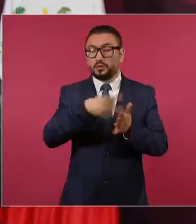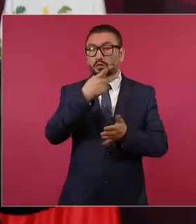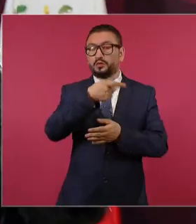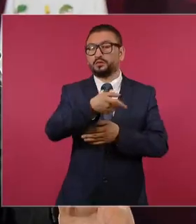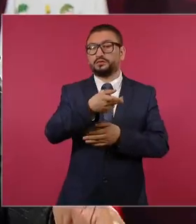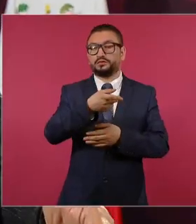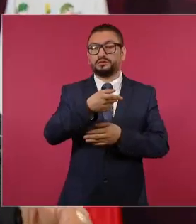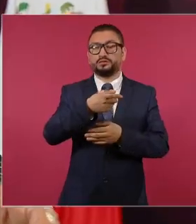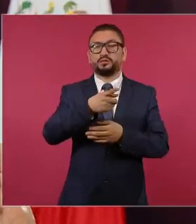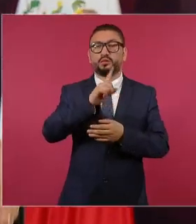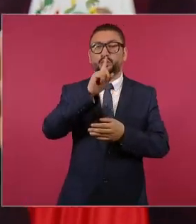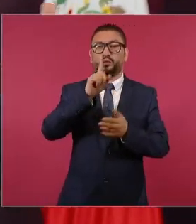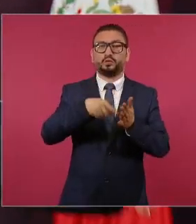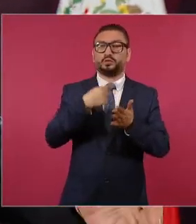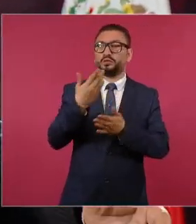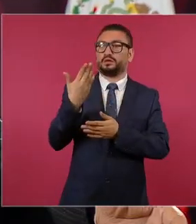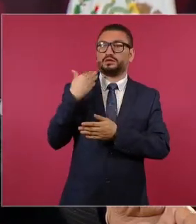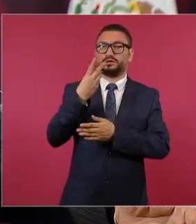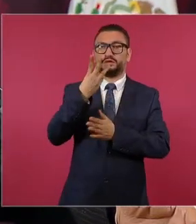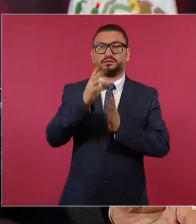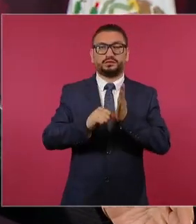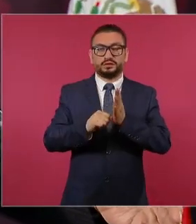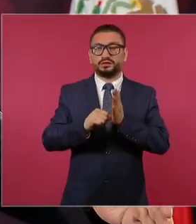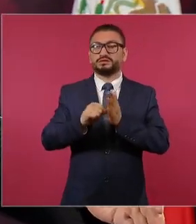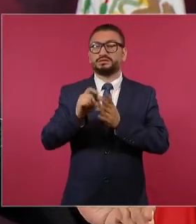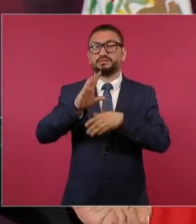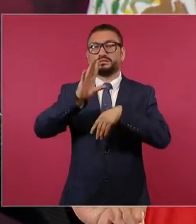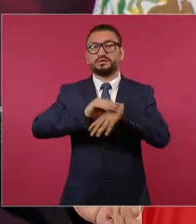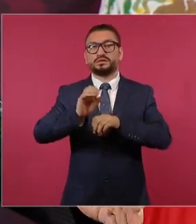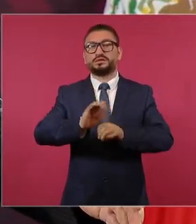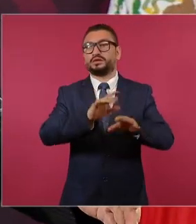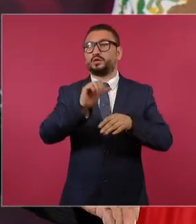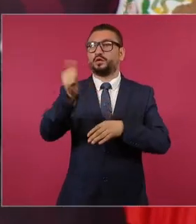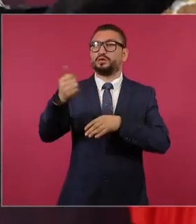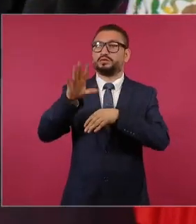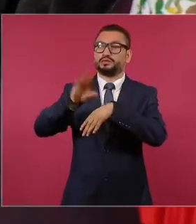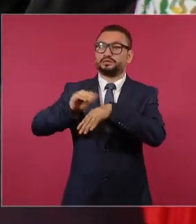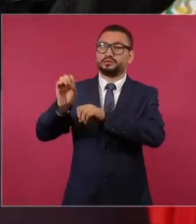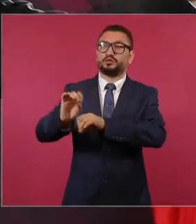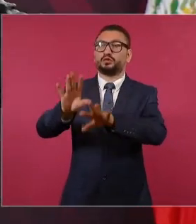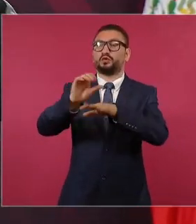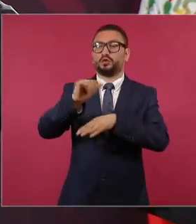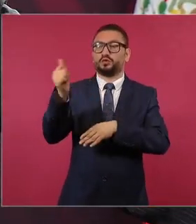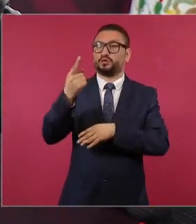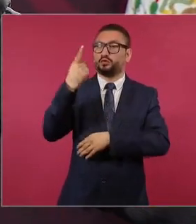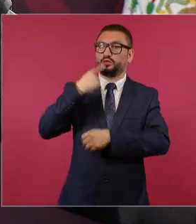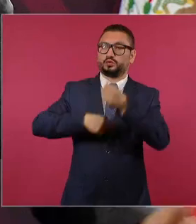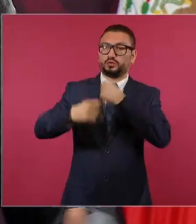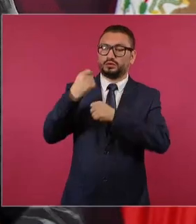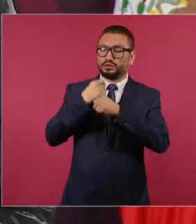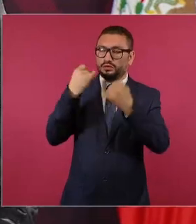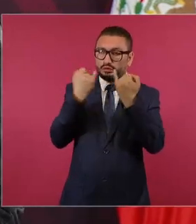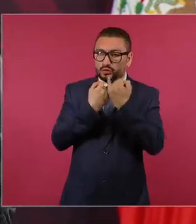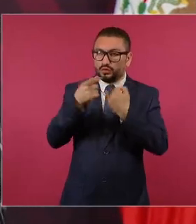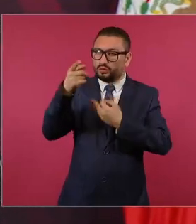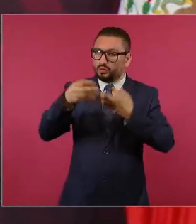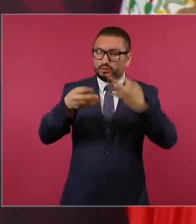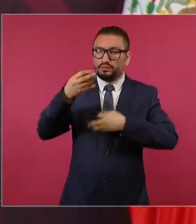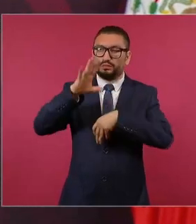porque ya lo hiciste hace 3 meses con otro, y hace un año igual,